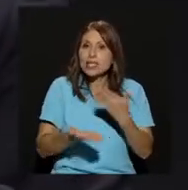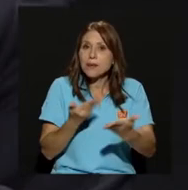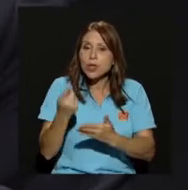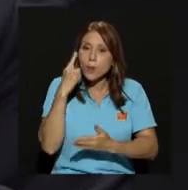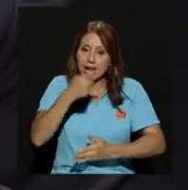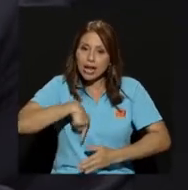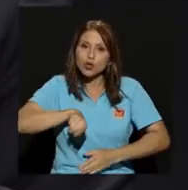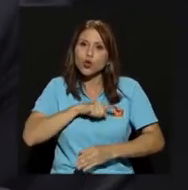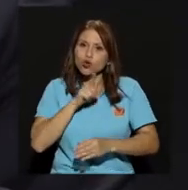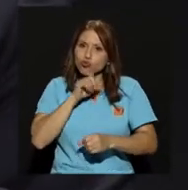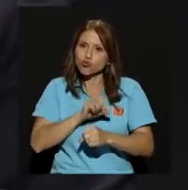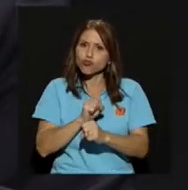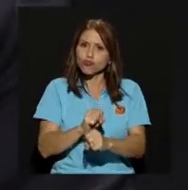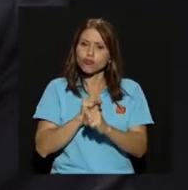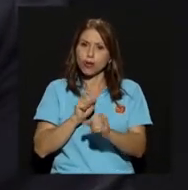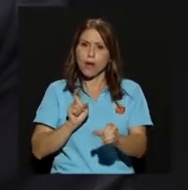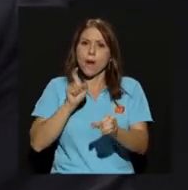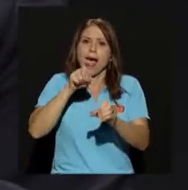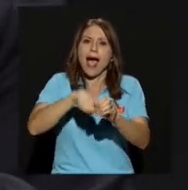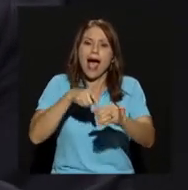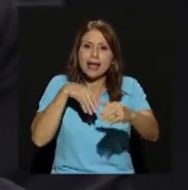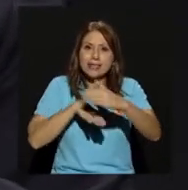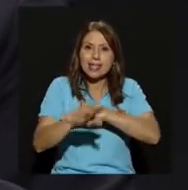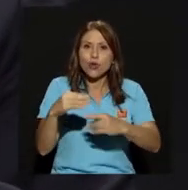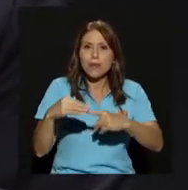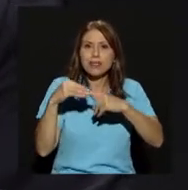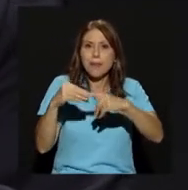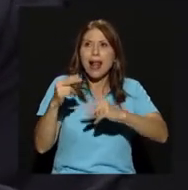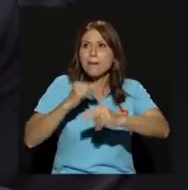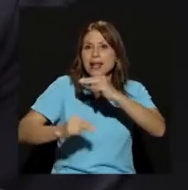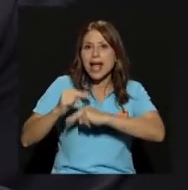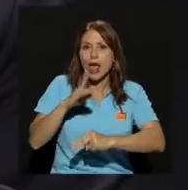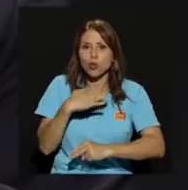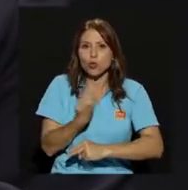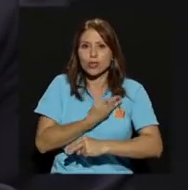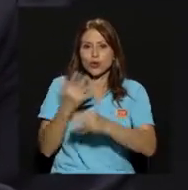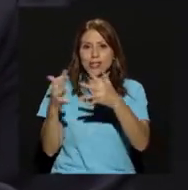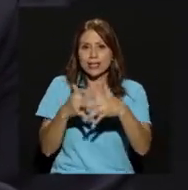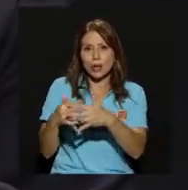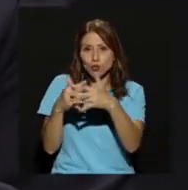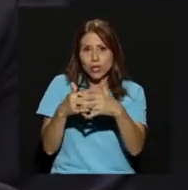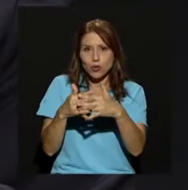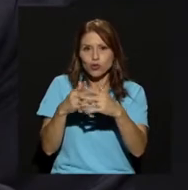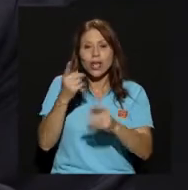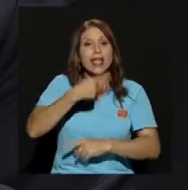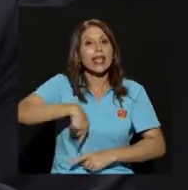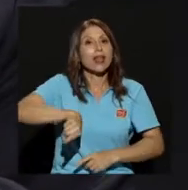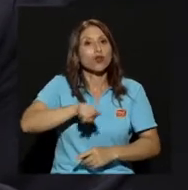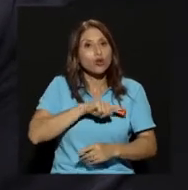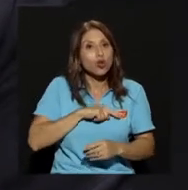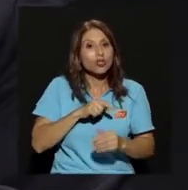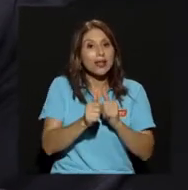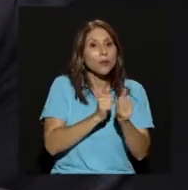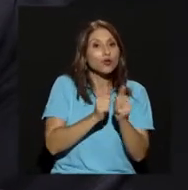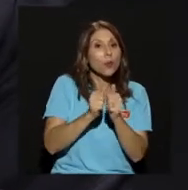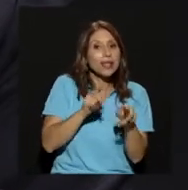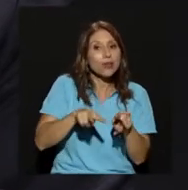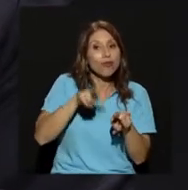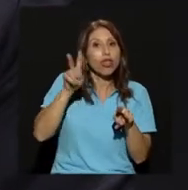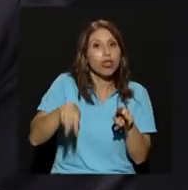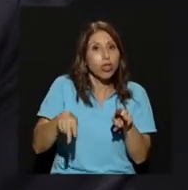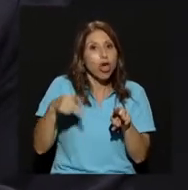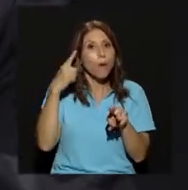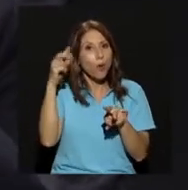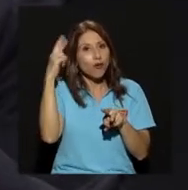principal mercado no es porque es eeuu y con el cual estábamos compitiendo en términos de desventaja a causa del nafta